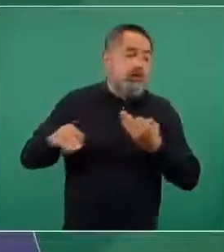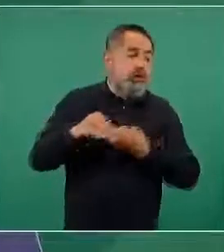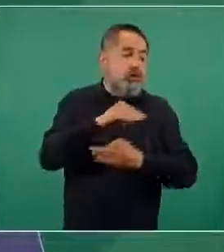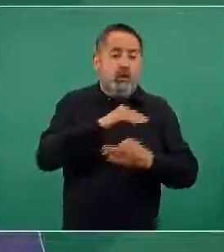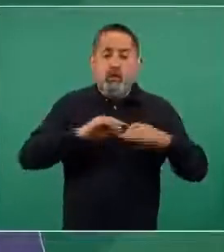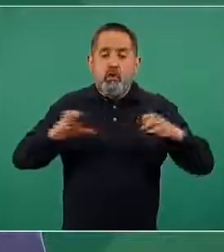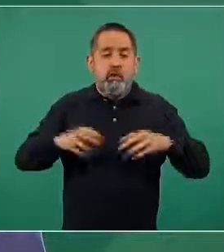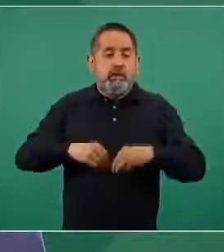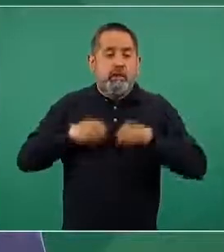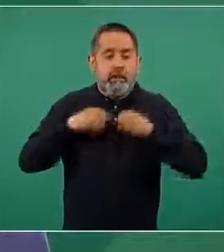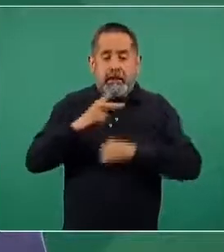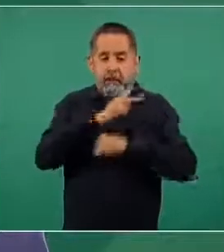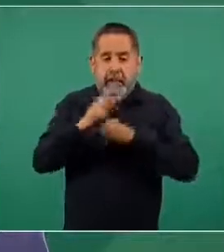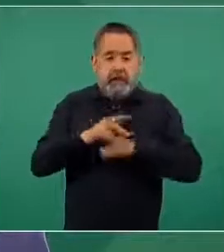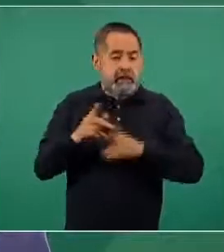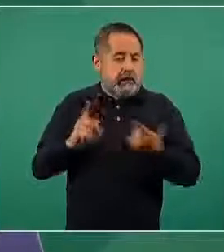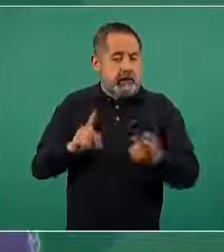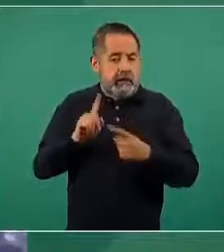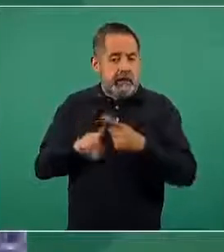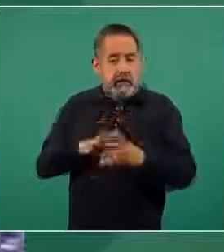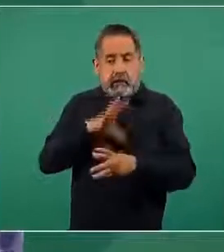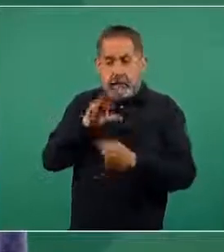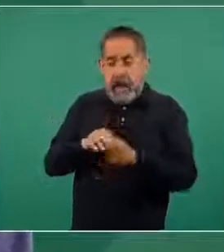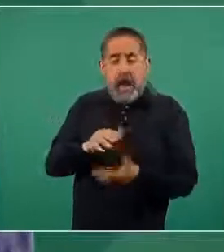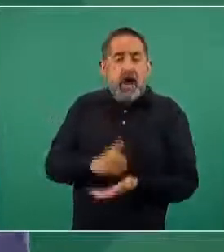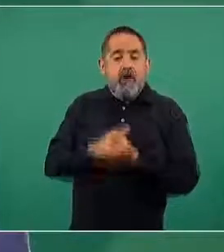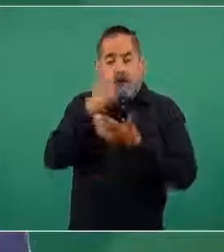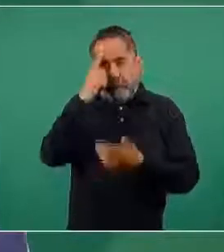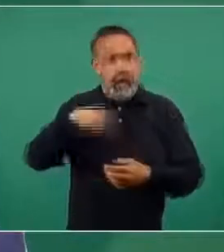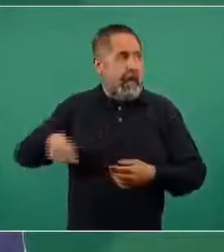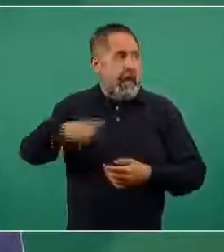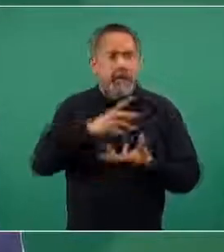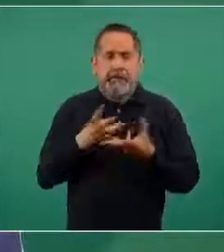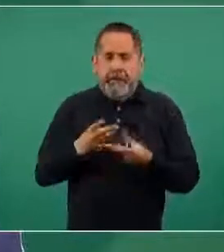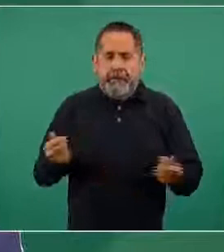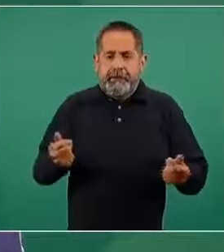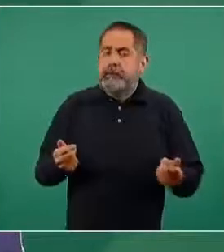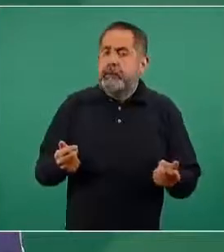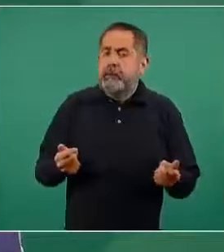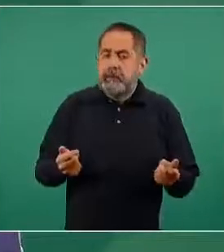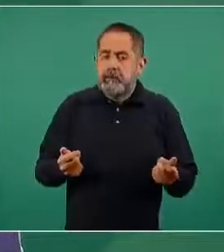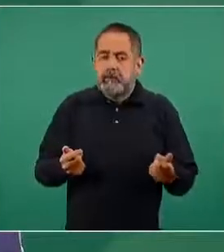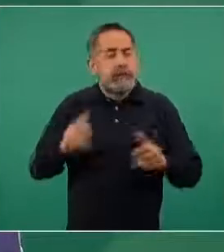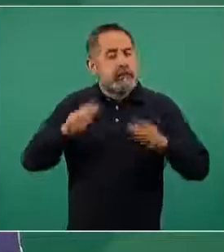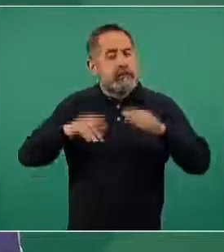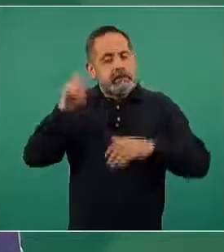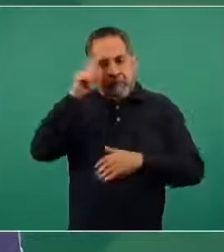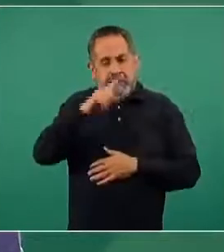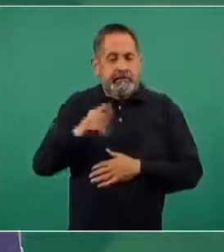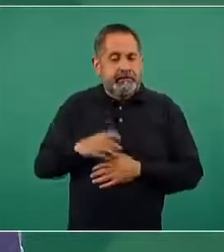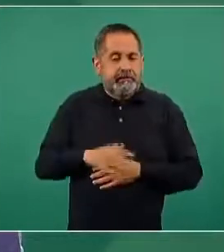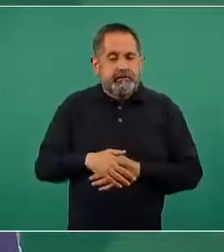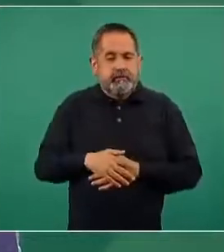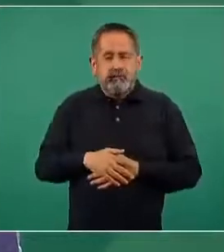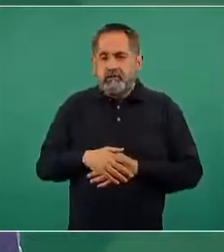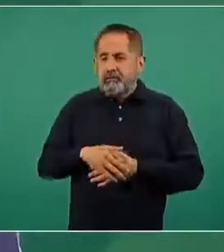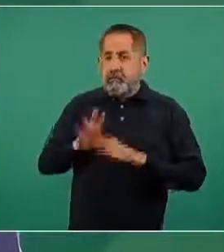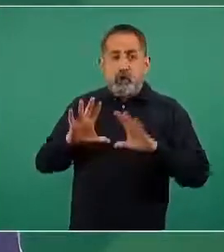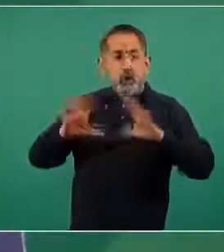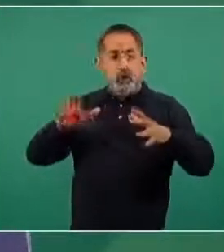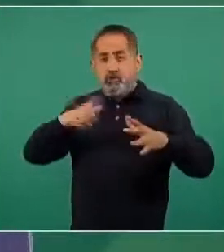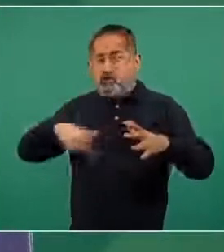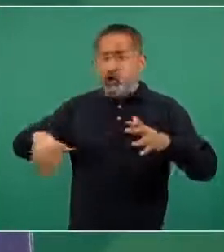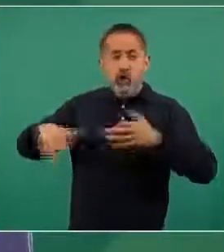país son parte de la solución. A veces es muy difícil, cuando uno participa en una acción